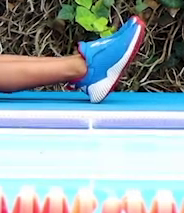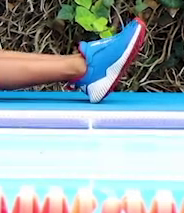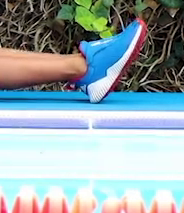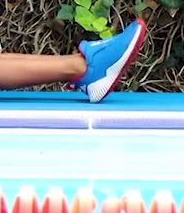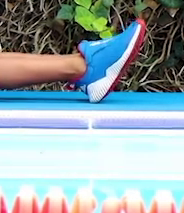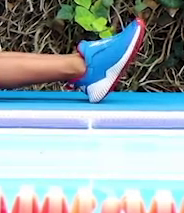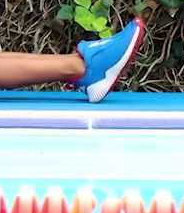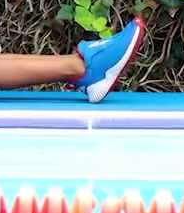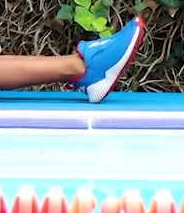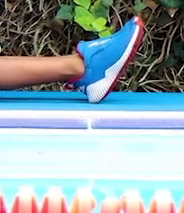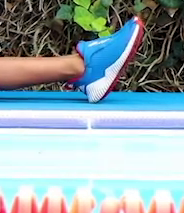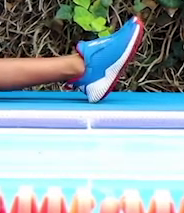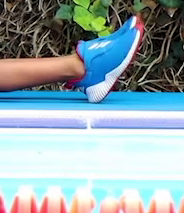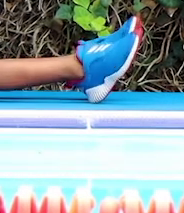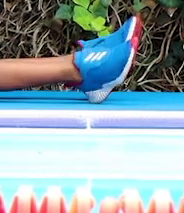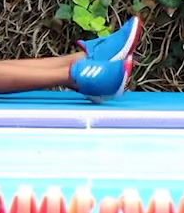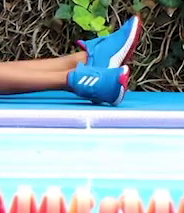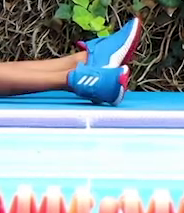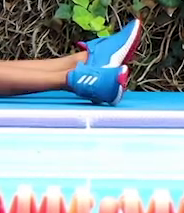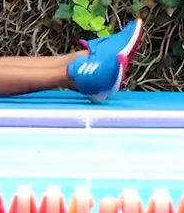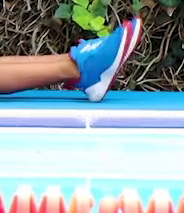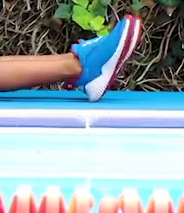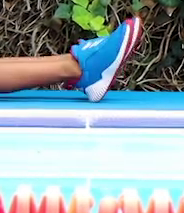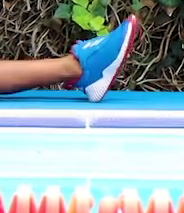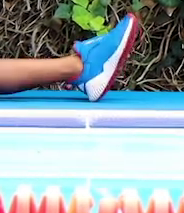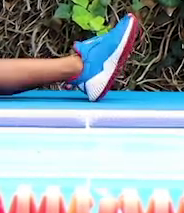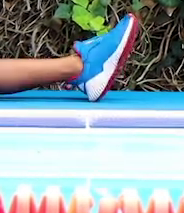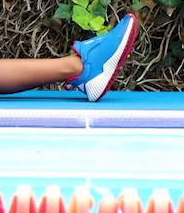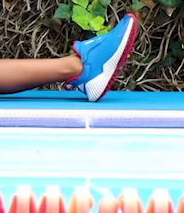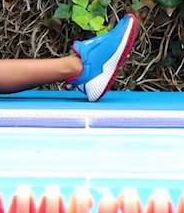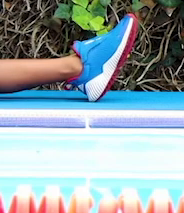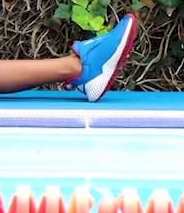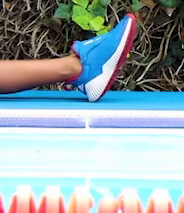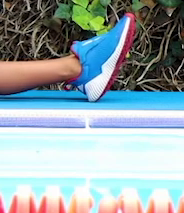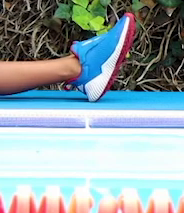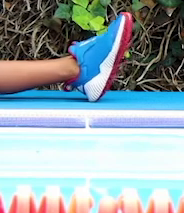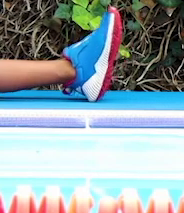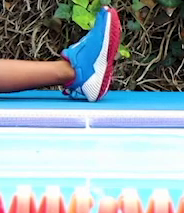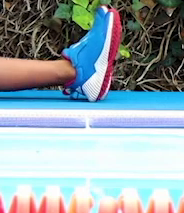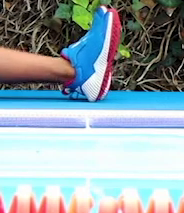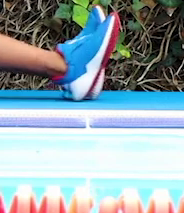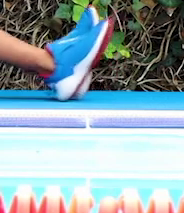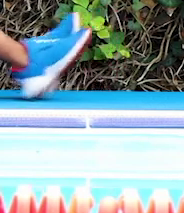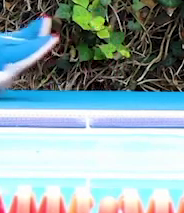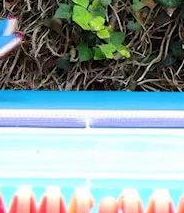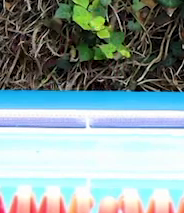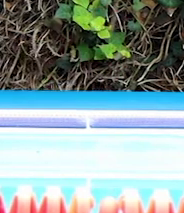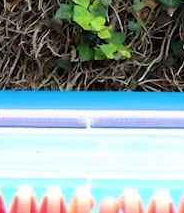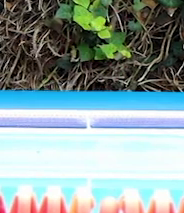Exhala. Prepárate para la siguiente. Tres repeticiones. Una,